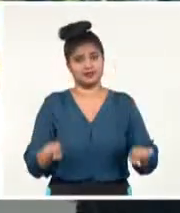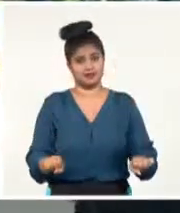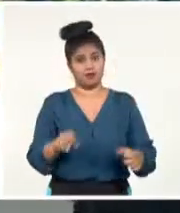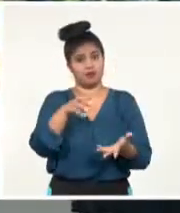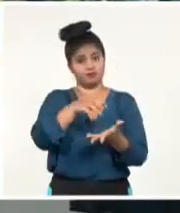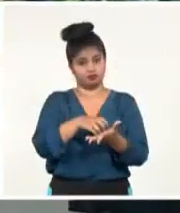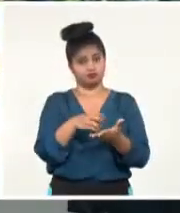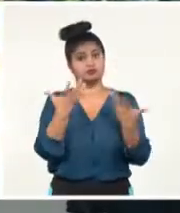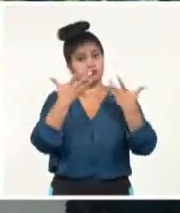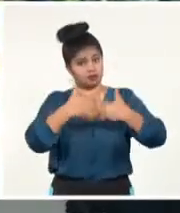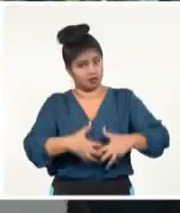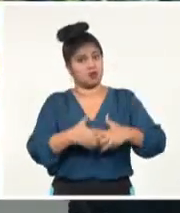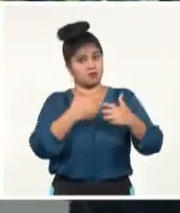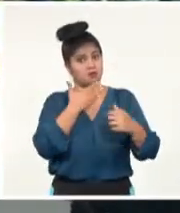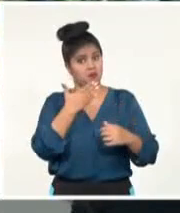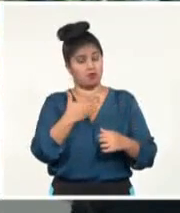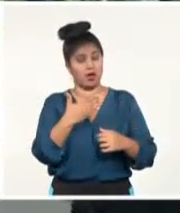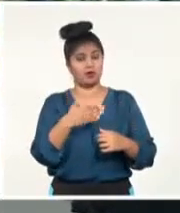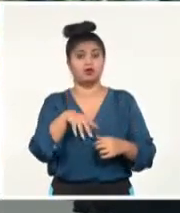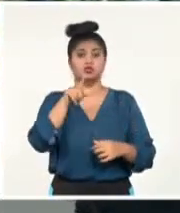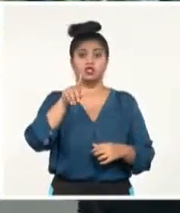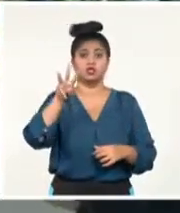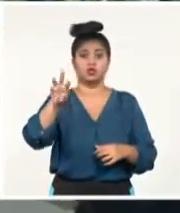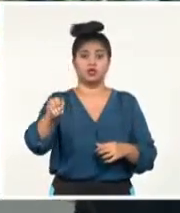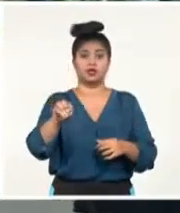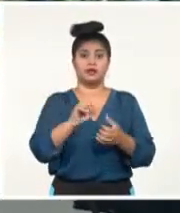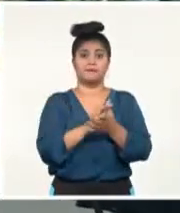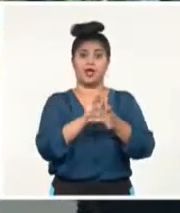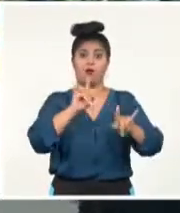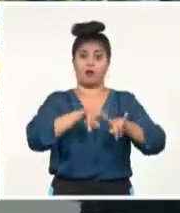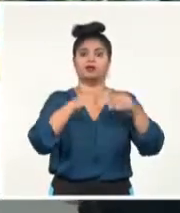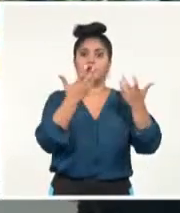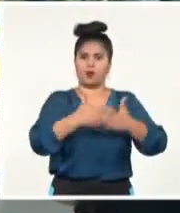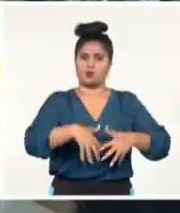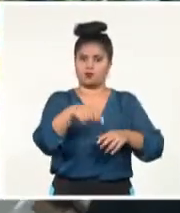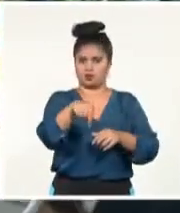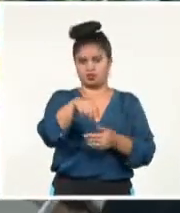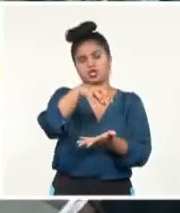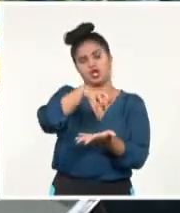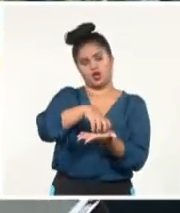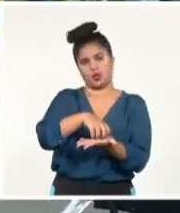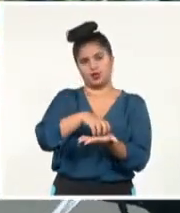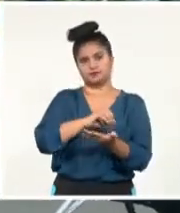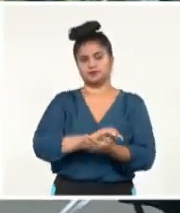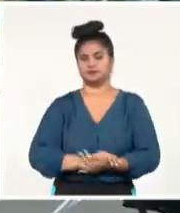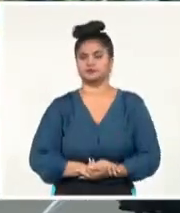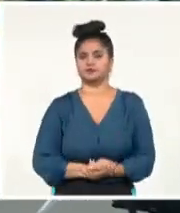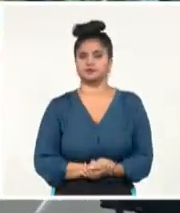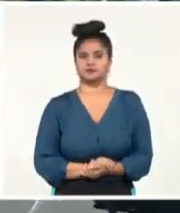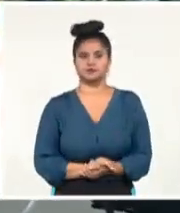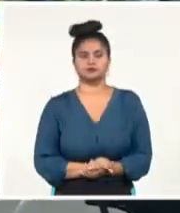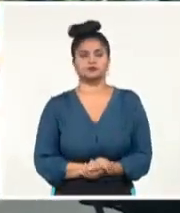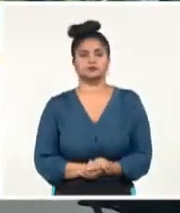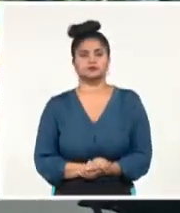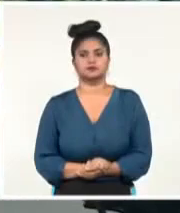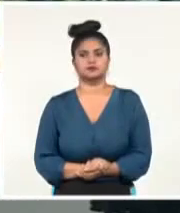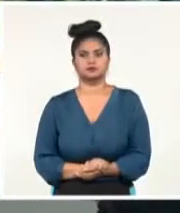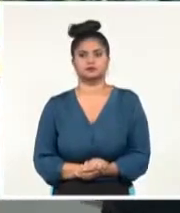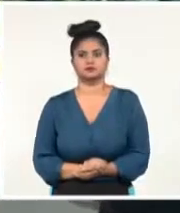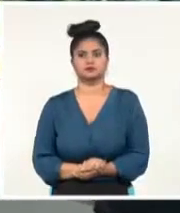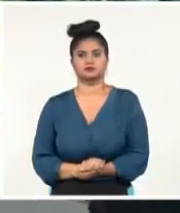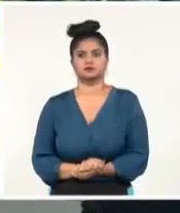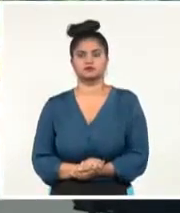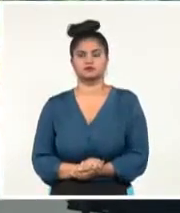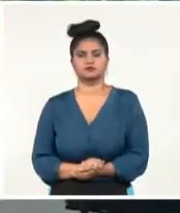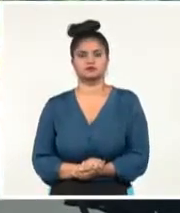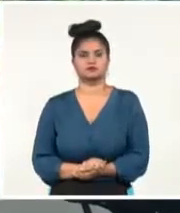muy estable y que puede aportar sobre los 130 megawatts al sistema eléctrico. Por supuesto, es una incorporación muy importante, que es una máquina muy estable y, por supuesto,